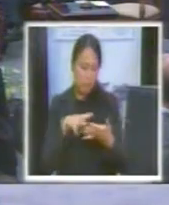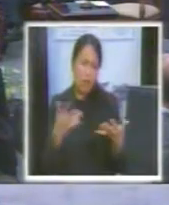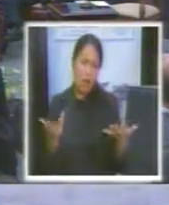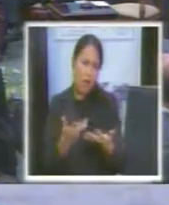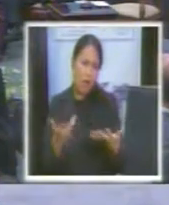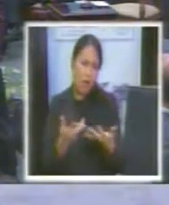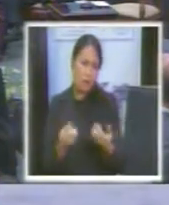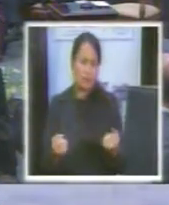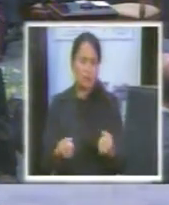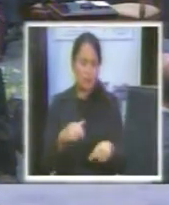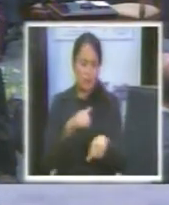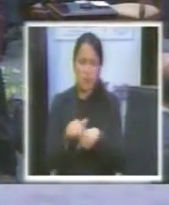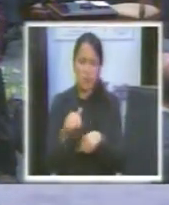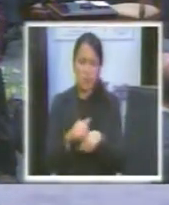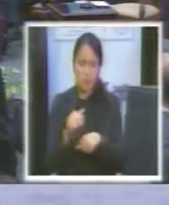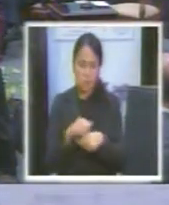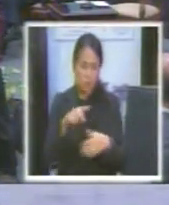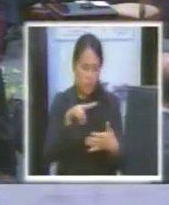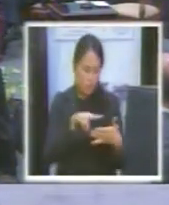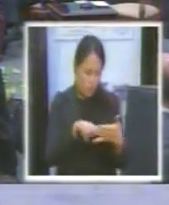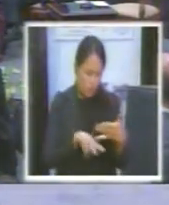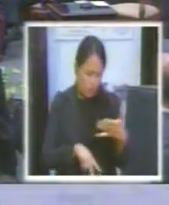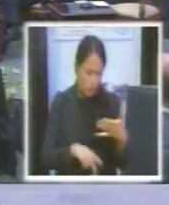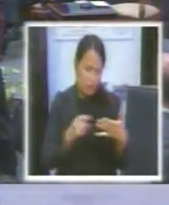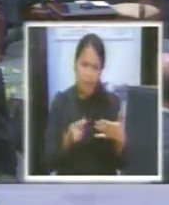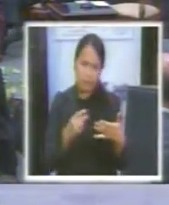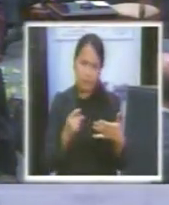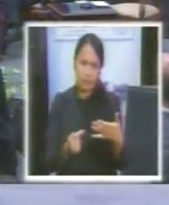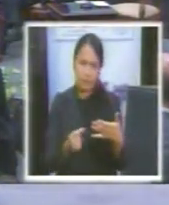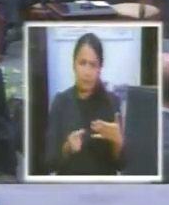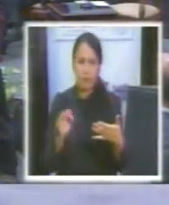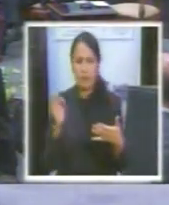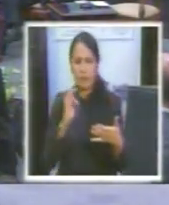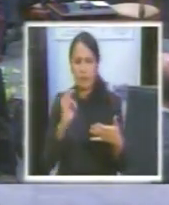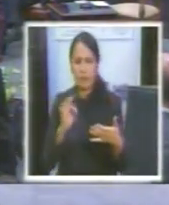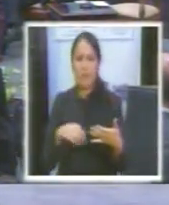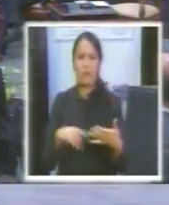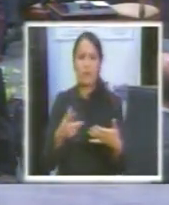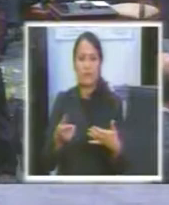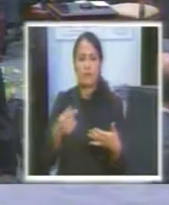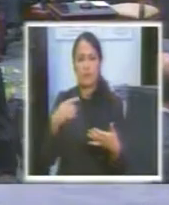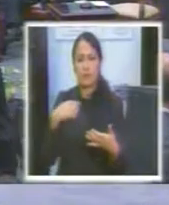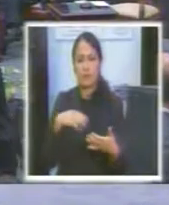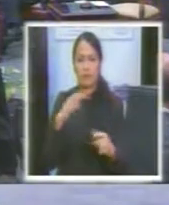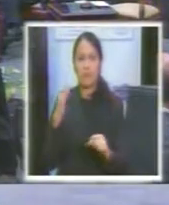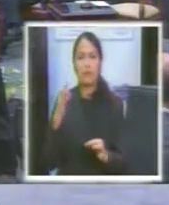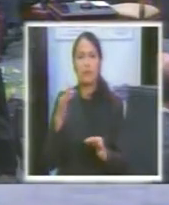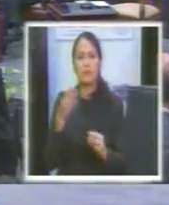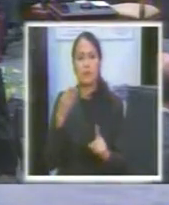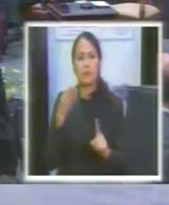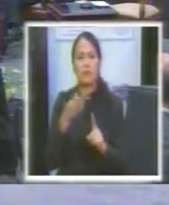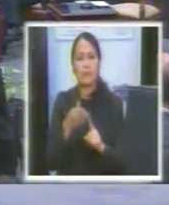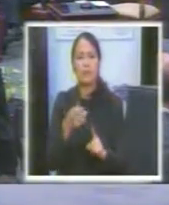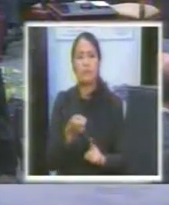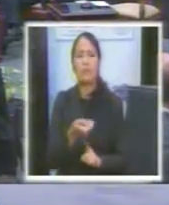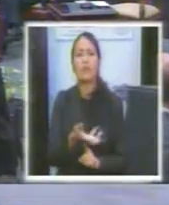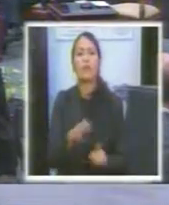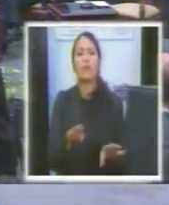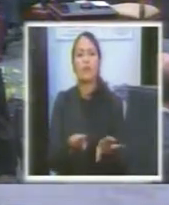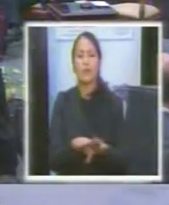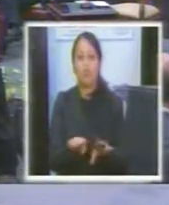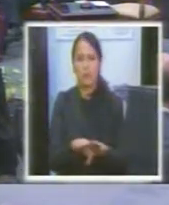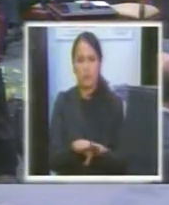función de cifras comerciales inmediatas, razón por la cual resulta mucho más atinado referirse al mismo, como